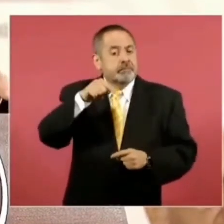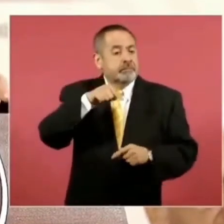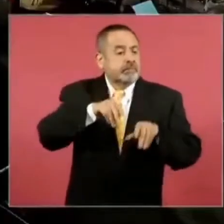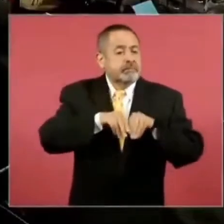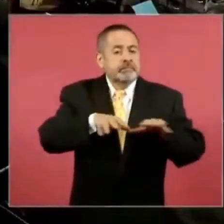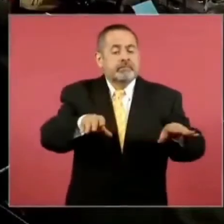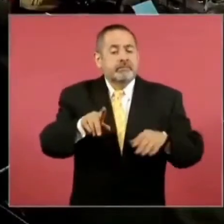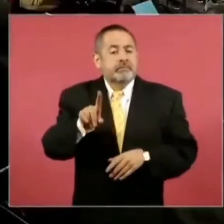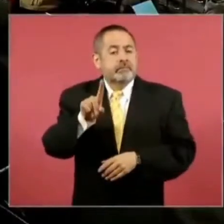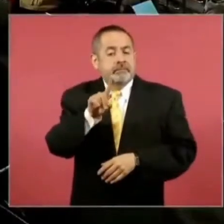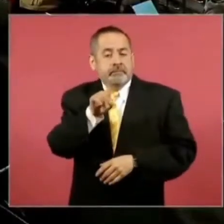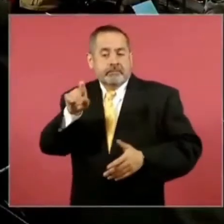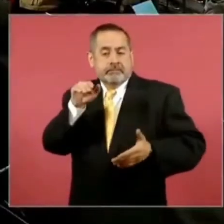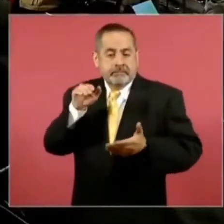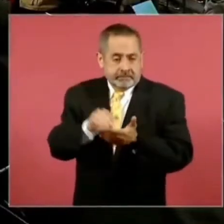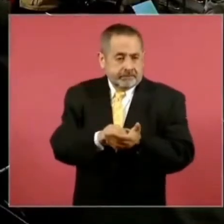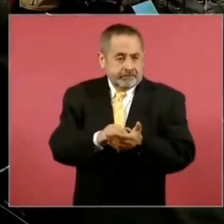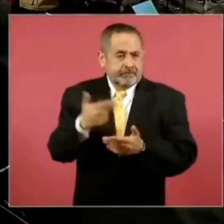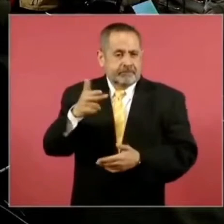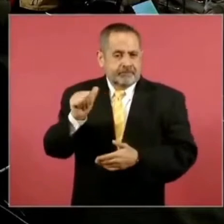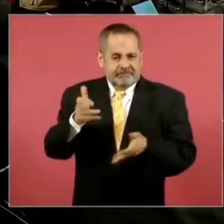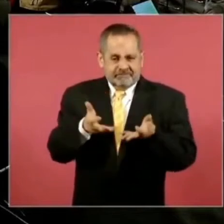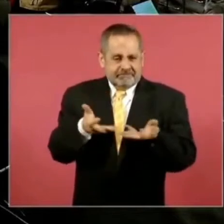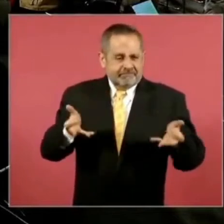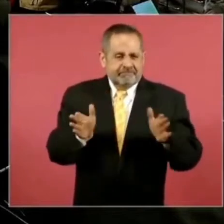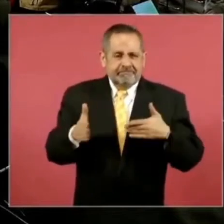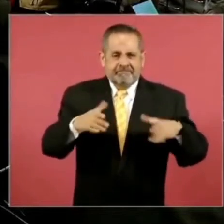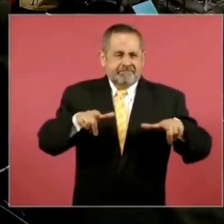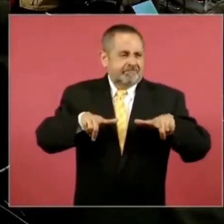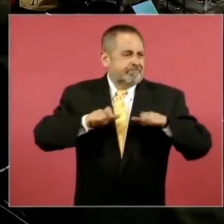a 100,000 hectáreas de riego,